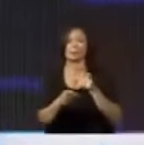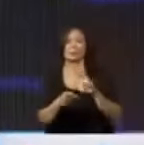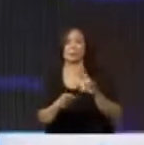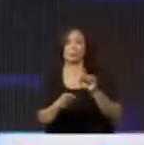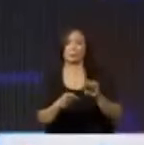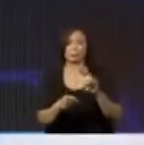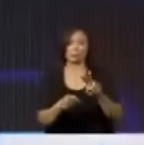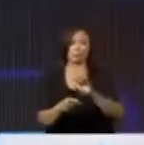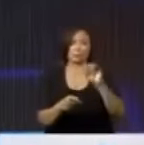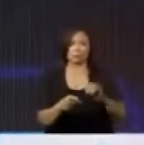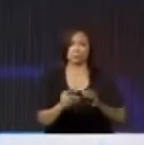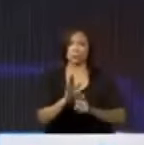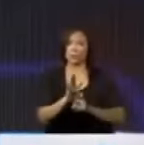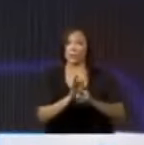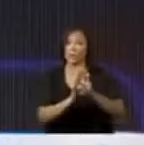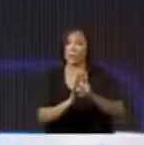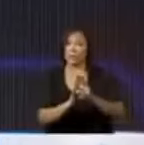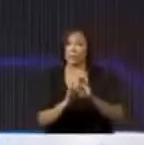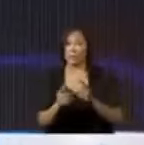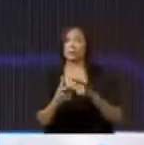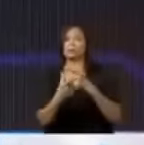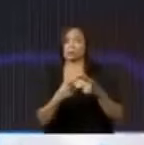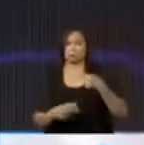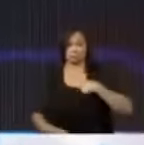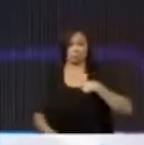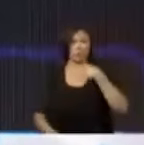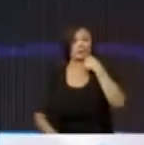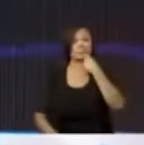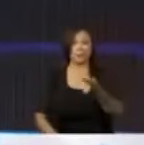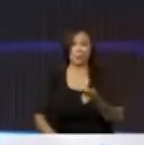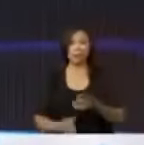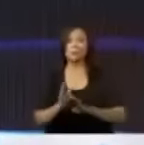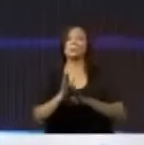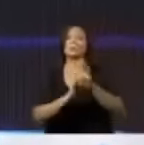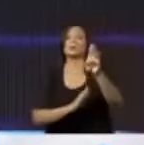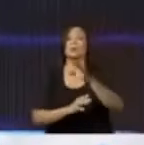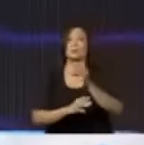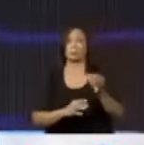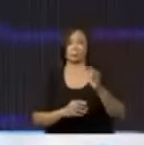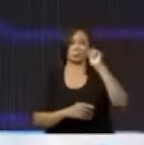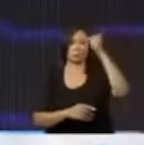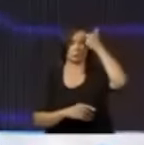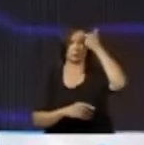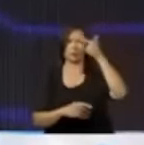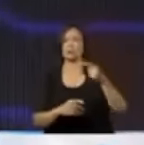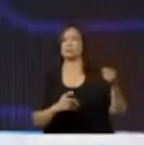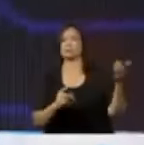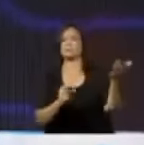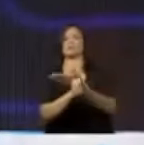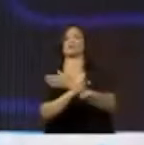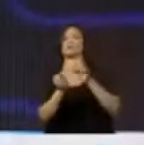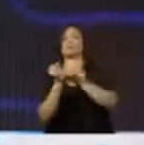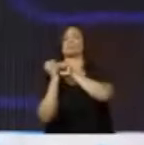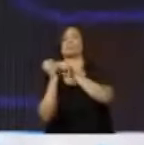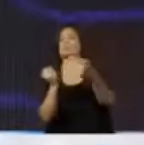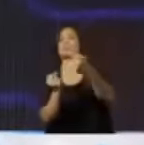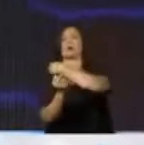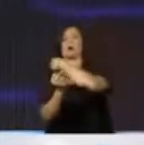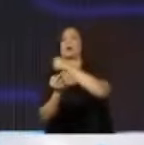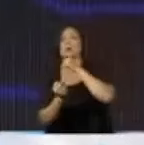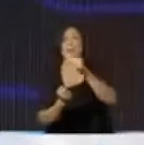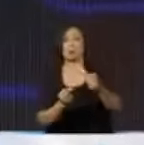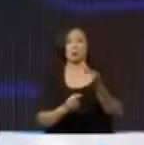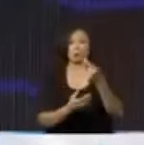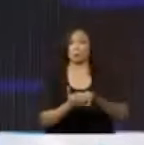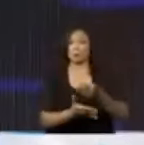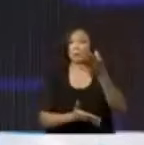tiene 3.2% de crecimiento. Por tanto, yo diría que en materia de crecimiento este gobierno se ponchó. En lo que tiene que ver